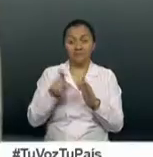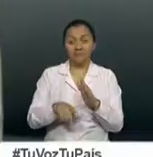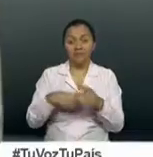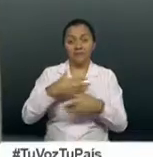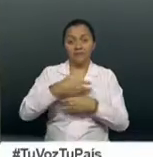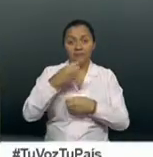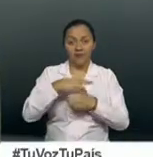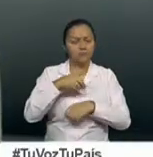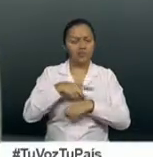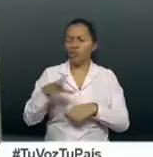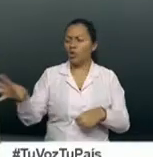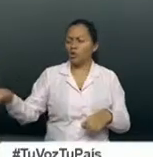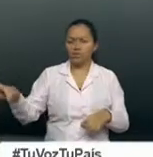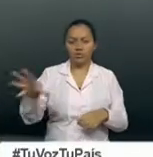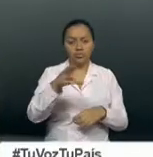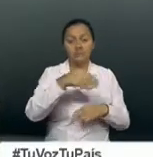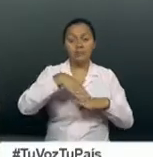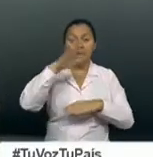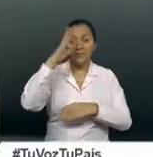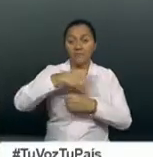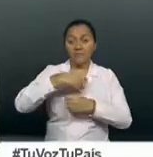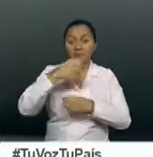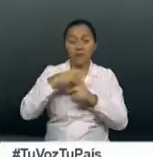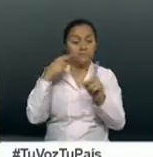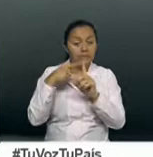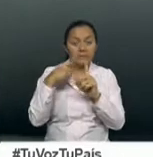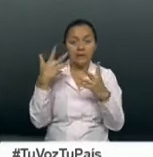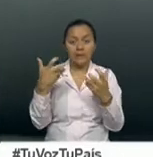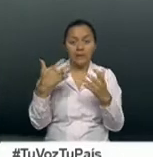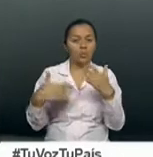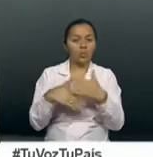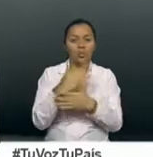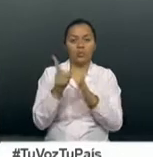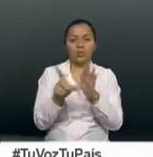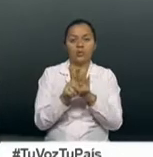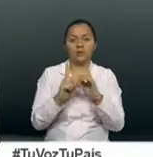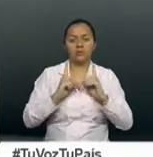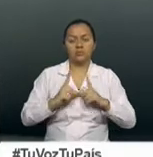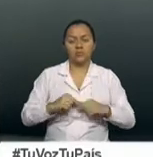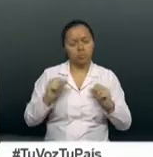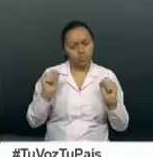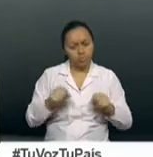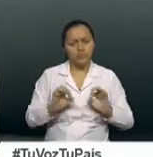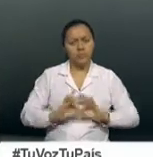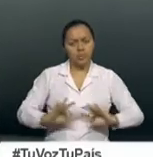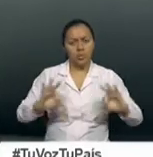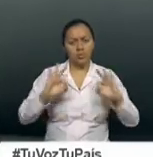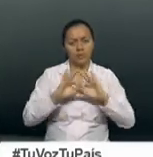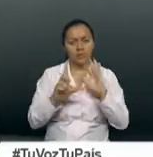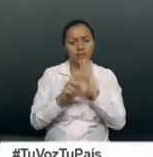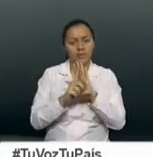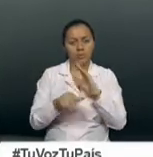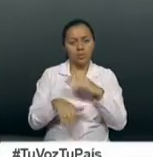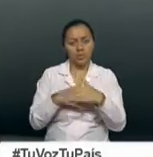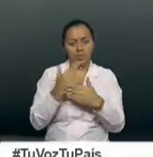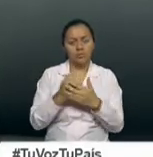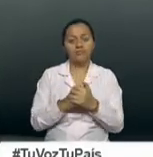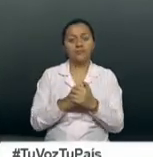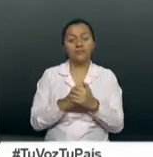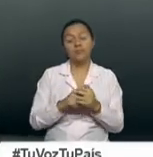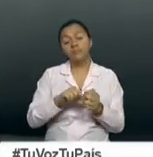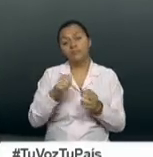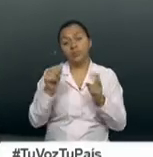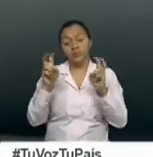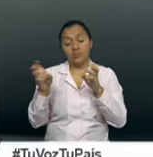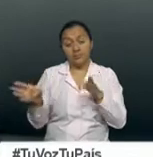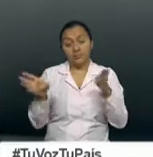Médica. Todos los actores, principalmente la Federación, lo ha reiterado en varias ocasiones que ellos comparten la importancia de tener un código. El otro tema es que el